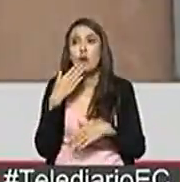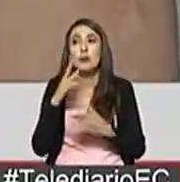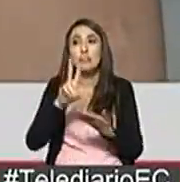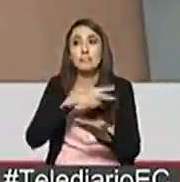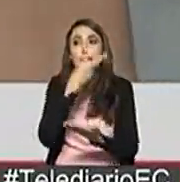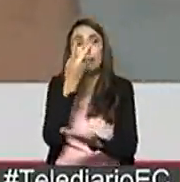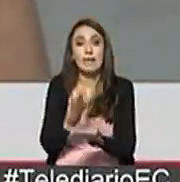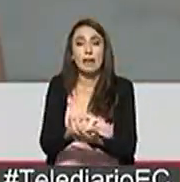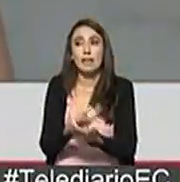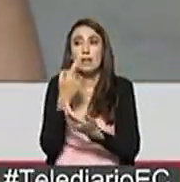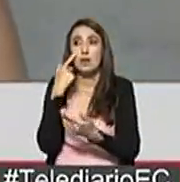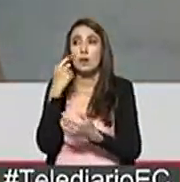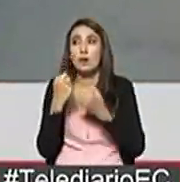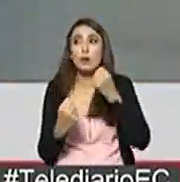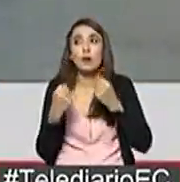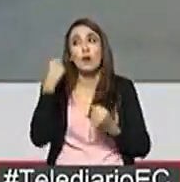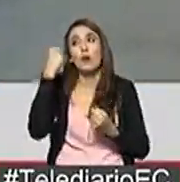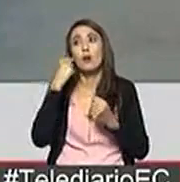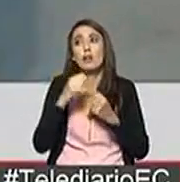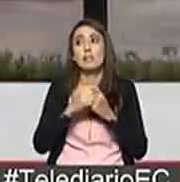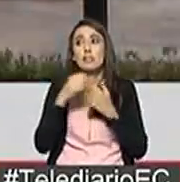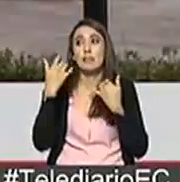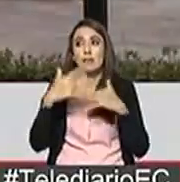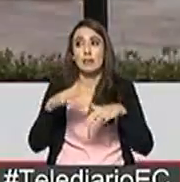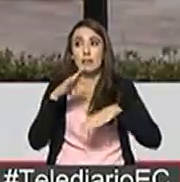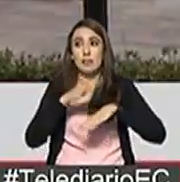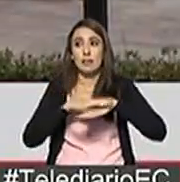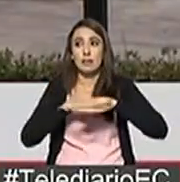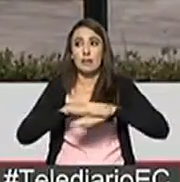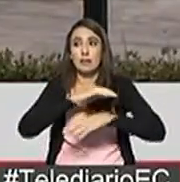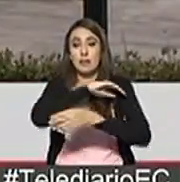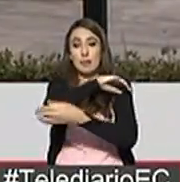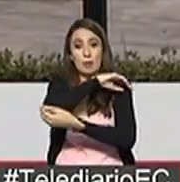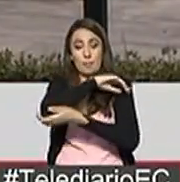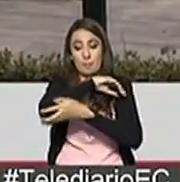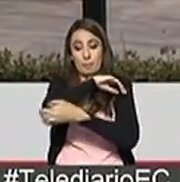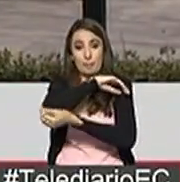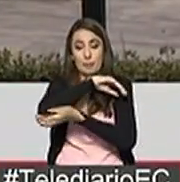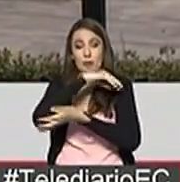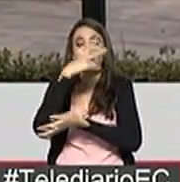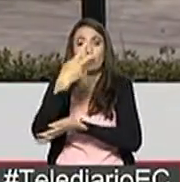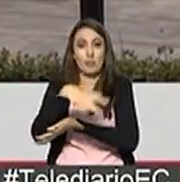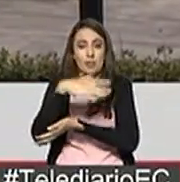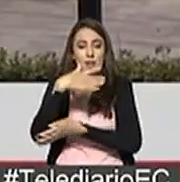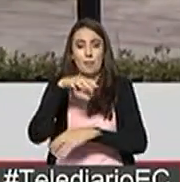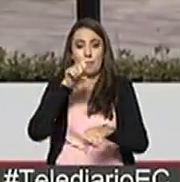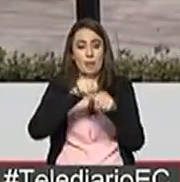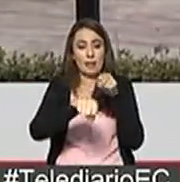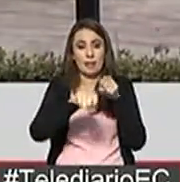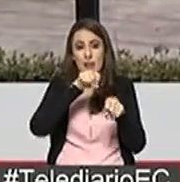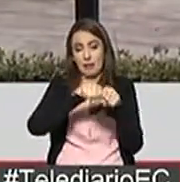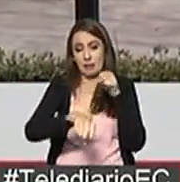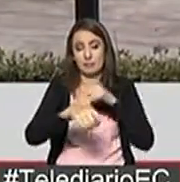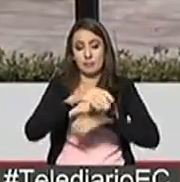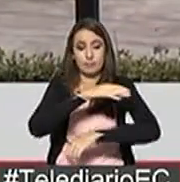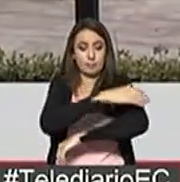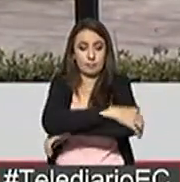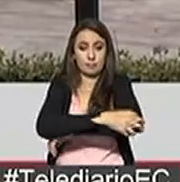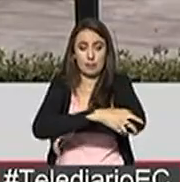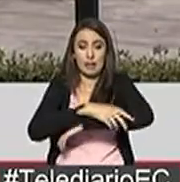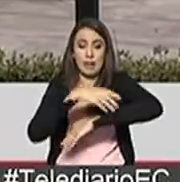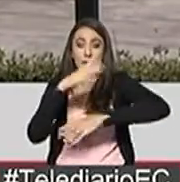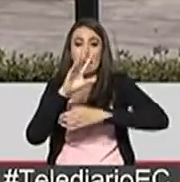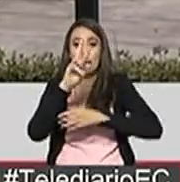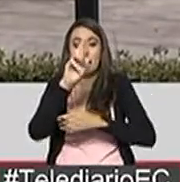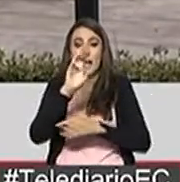su equipo casi se fracturan las rótulas de sus rodillas. Mi codo derecho también estaba inmovilizado. Tenía bastante inflamación en mi rodilla